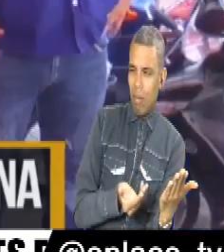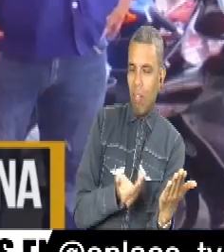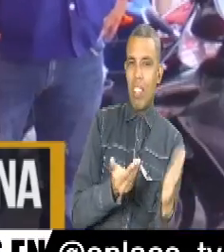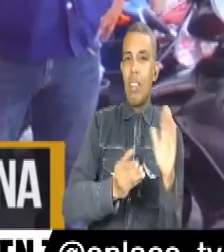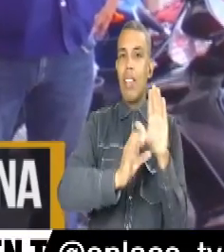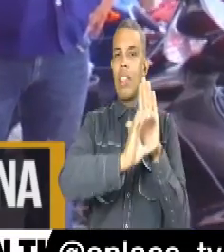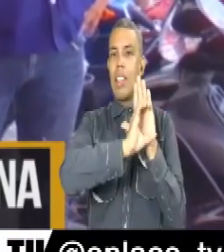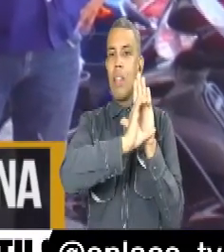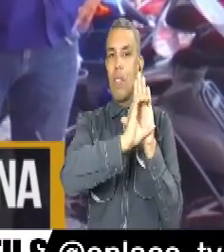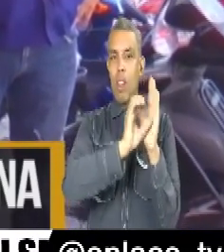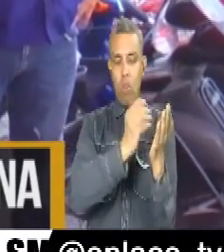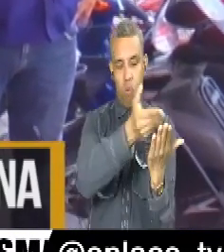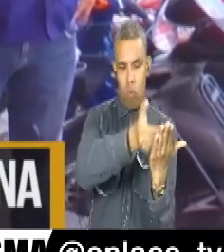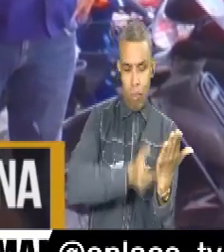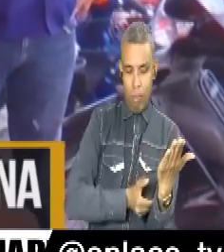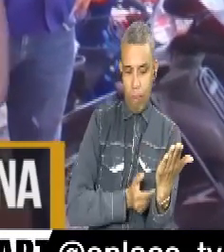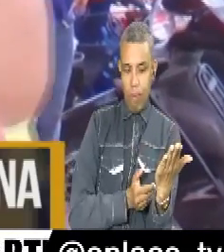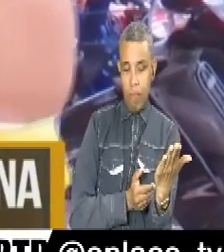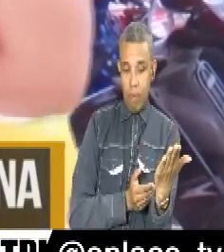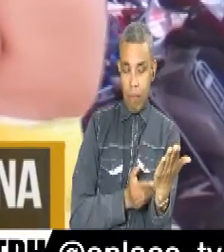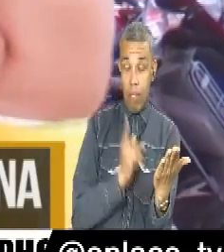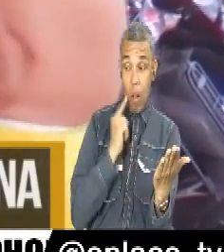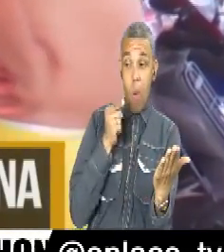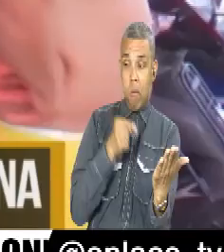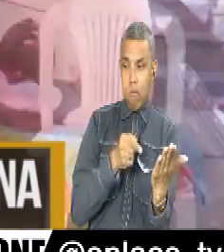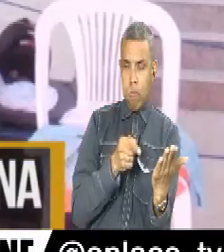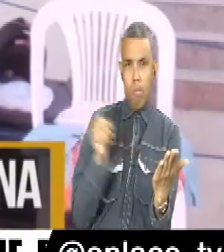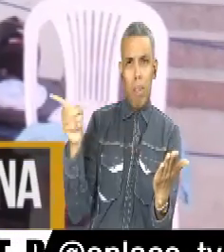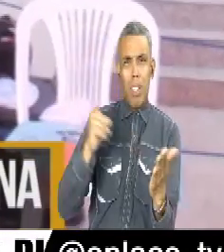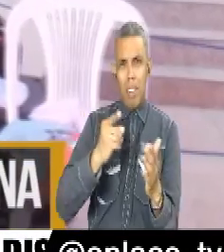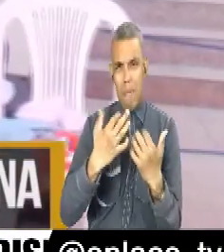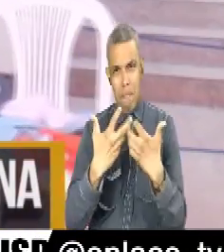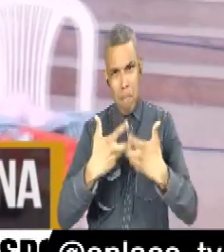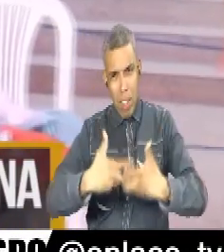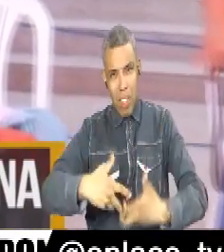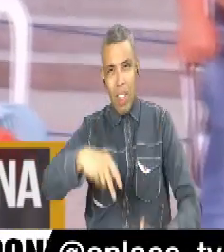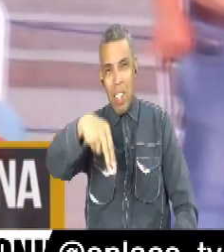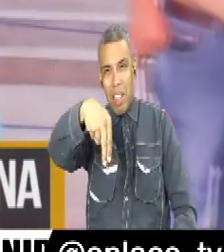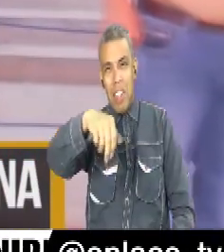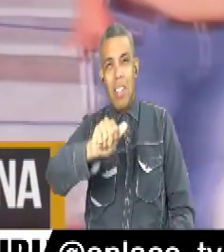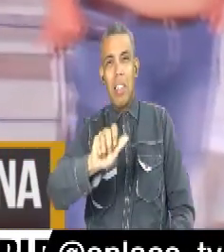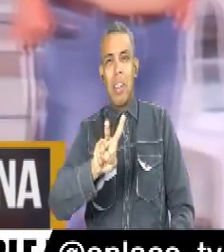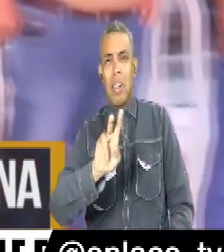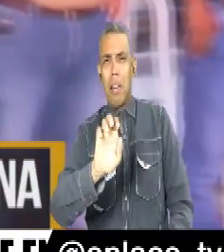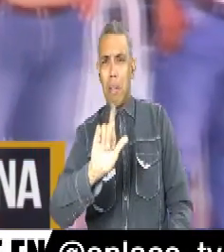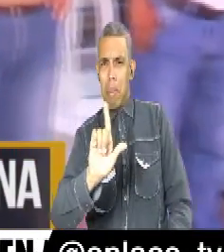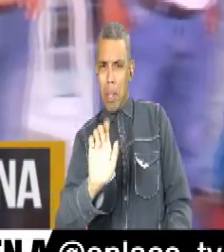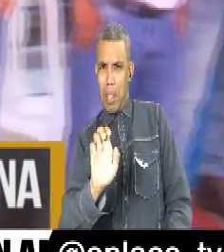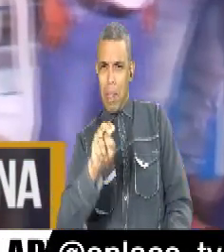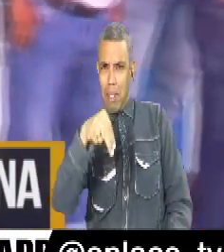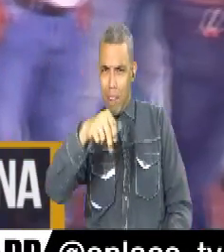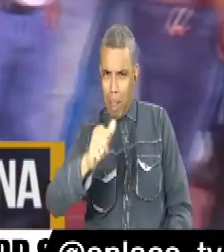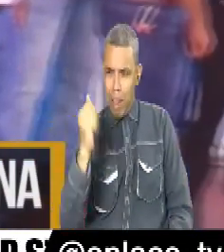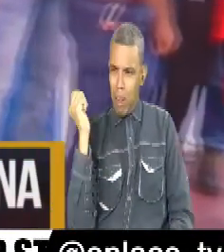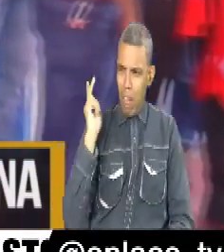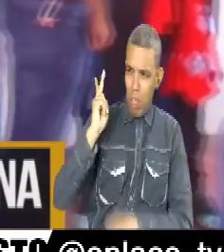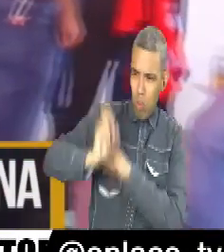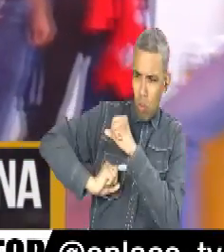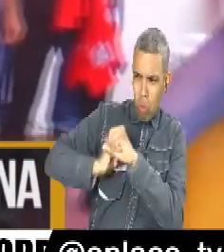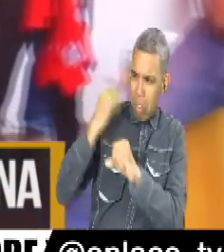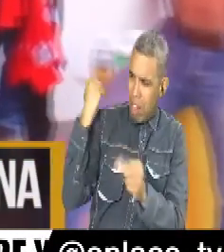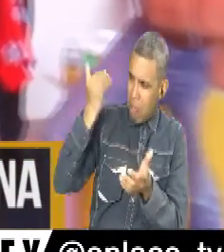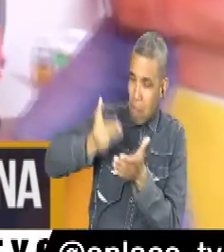donde Navelena ha cumplido con el mantenimiento del río y el trabajo que se hizo en estos 2 años. Y